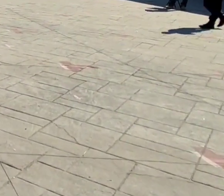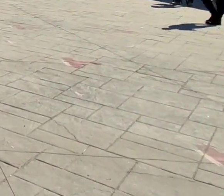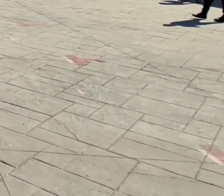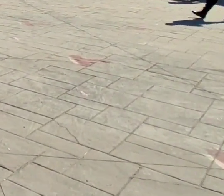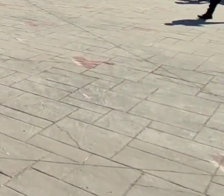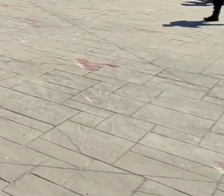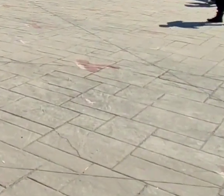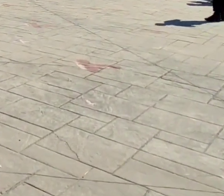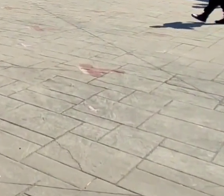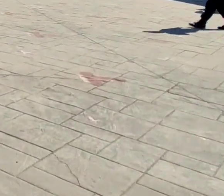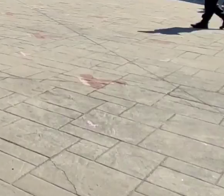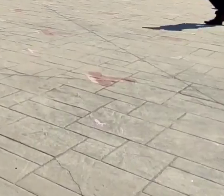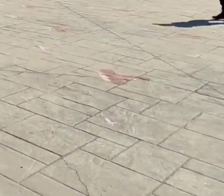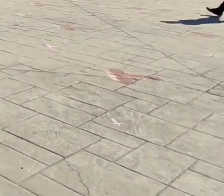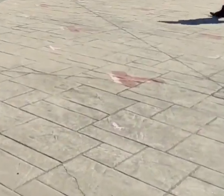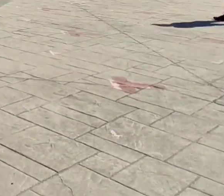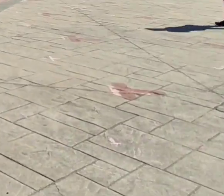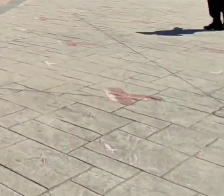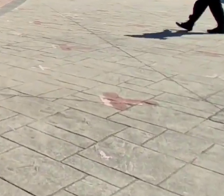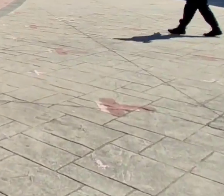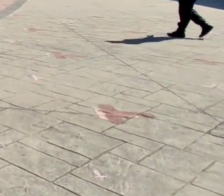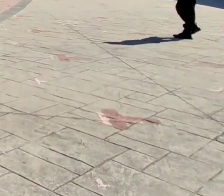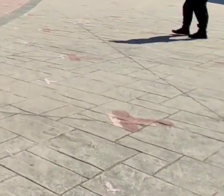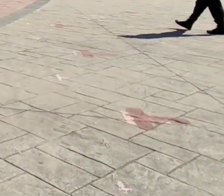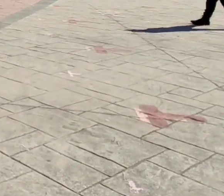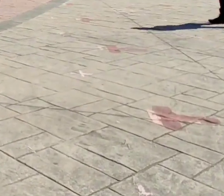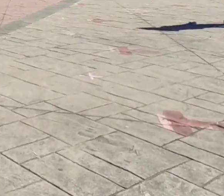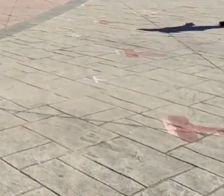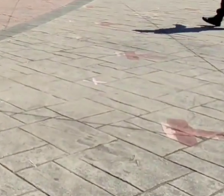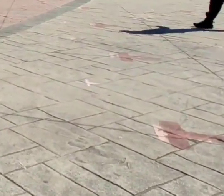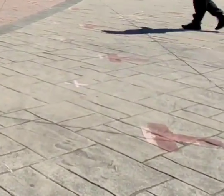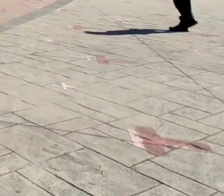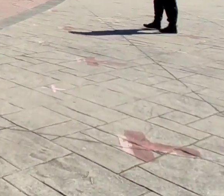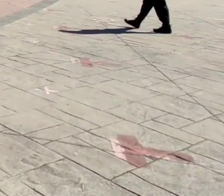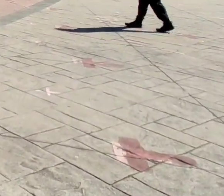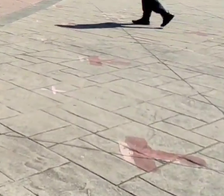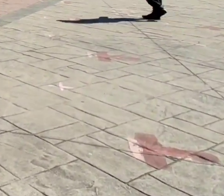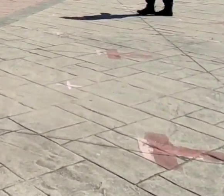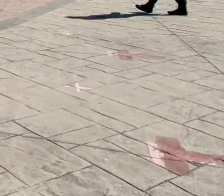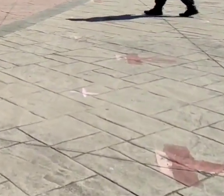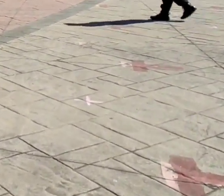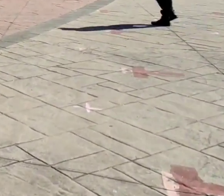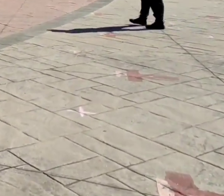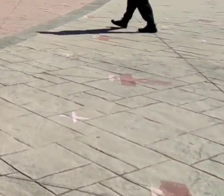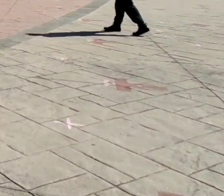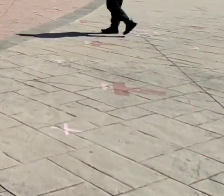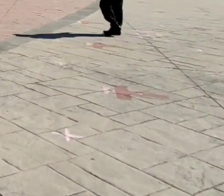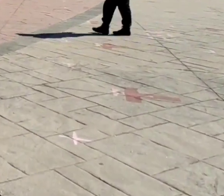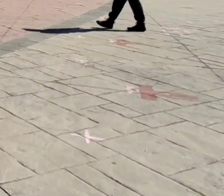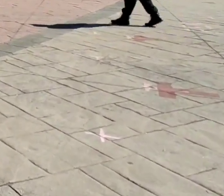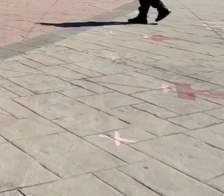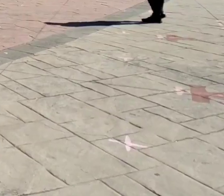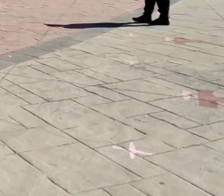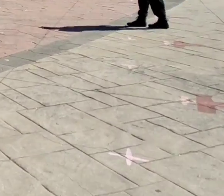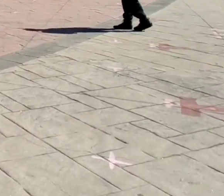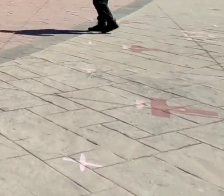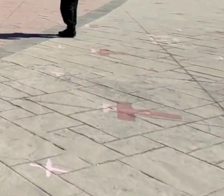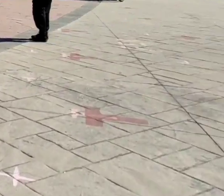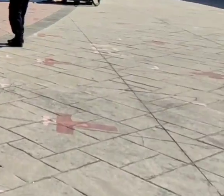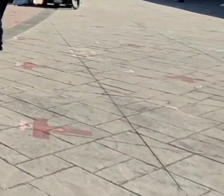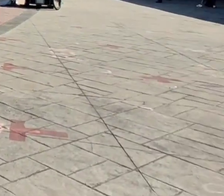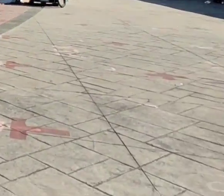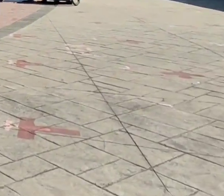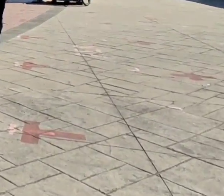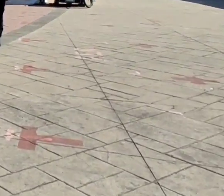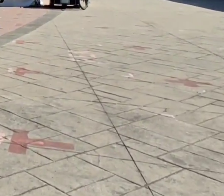de la descripción, para que usted solo vaya, le apriete, meta su CURP. Recuerde que si no tiene su papel, su